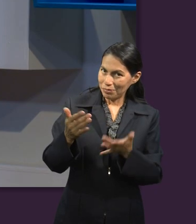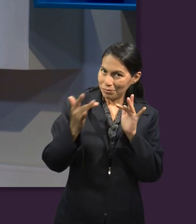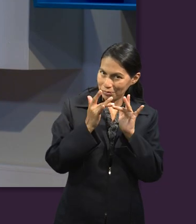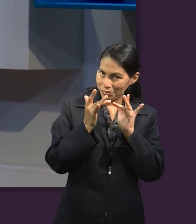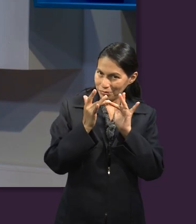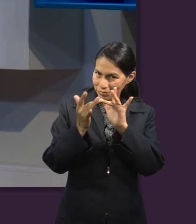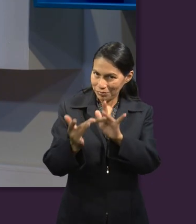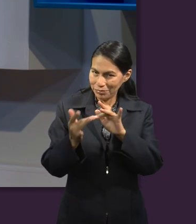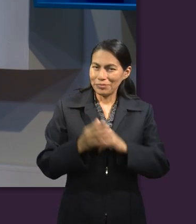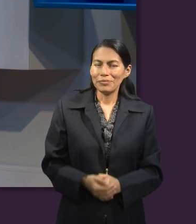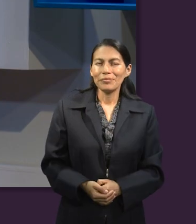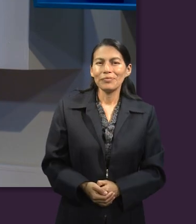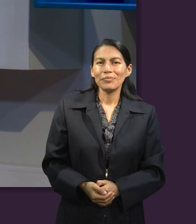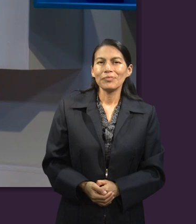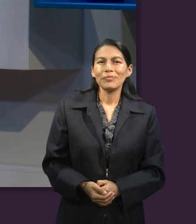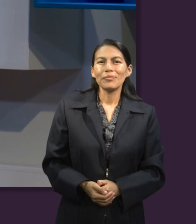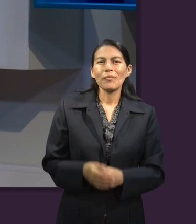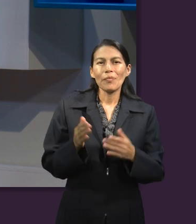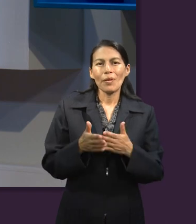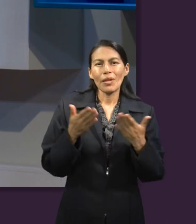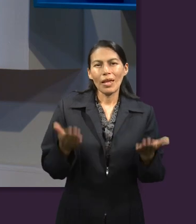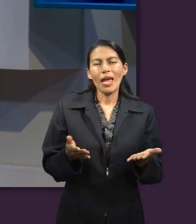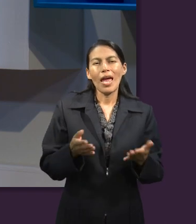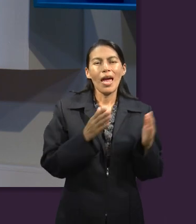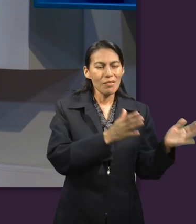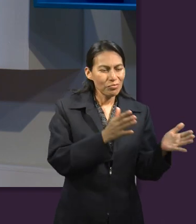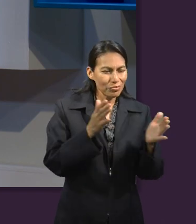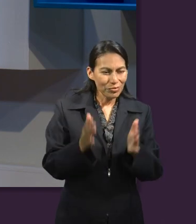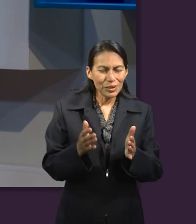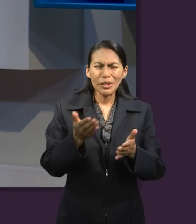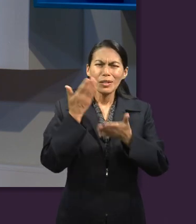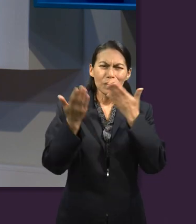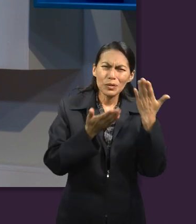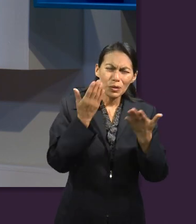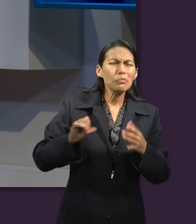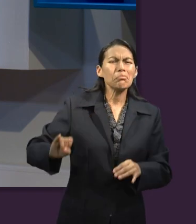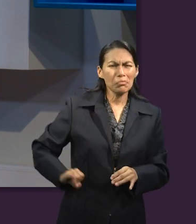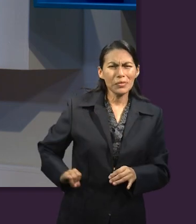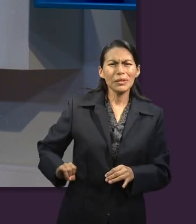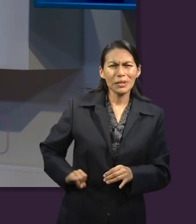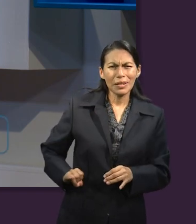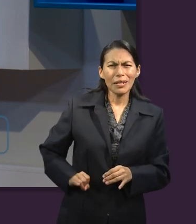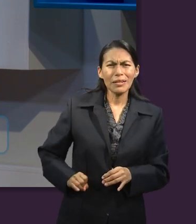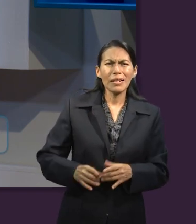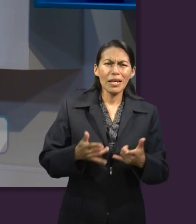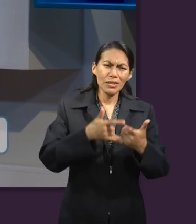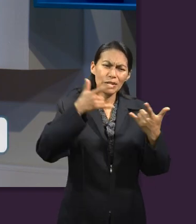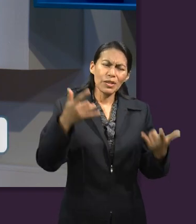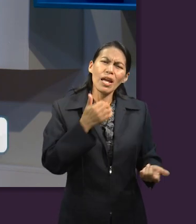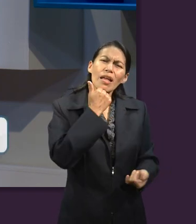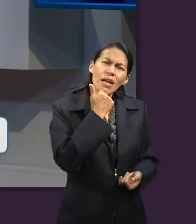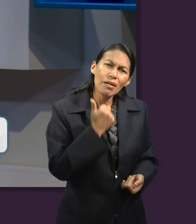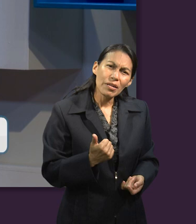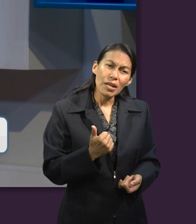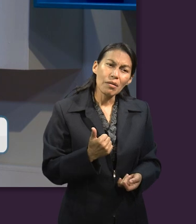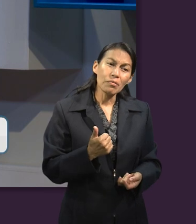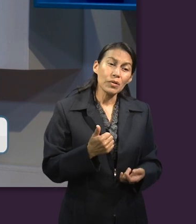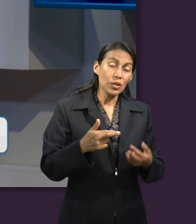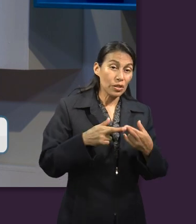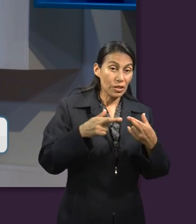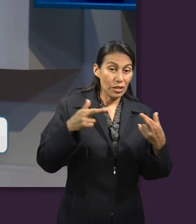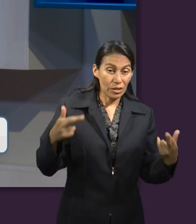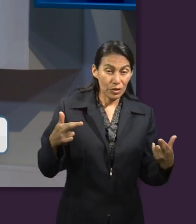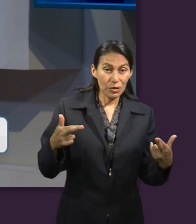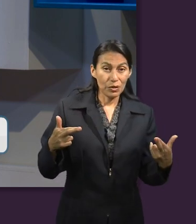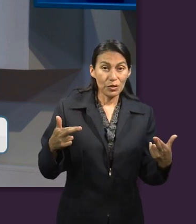gracias por quedarse con nosotros vamos a continuar con este estudio muy interesante que estamos teniendo con respecto a la historia de